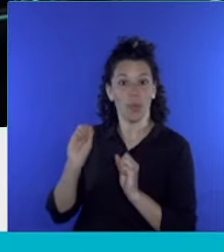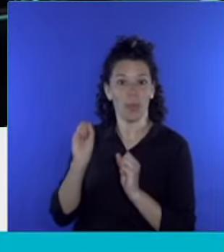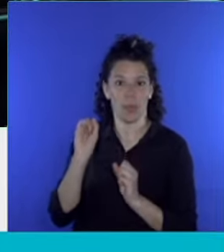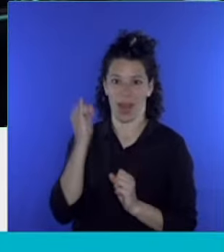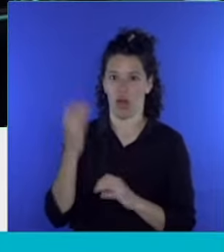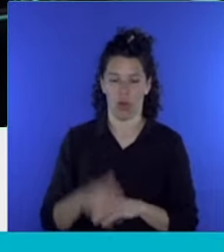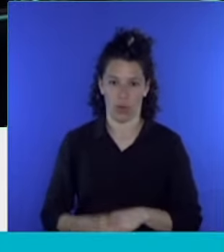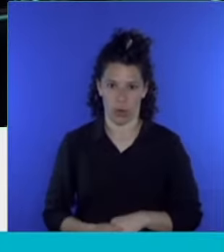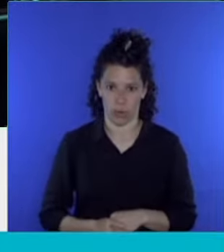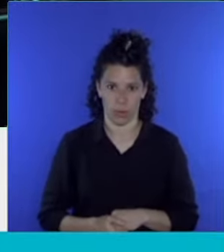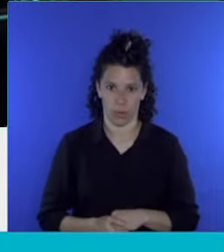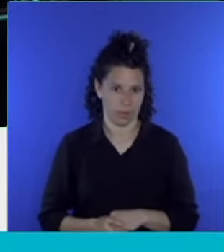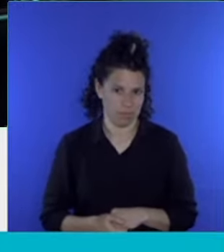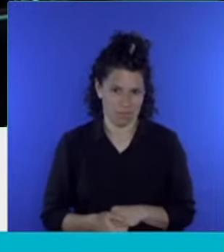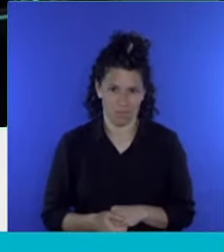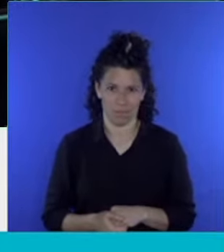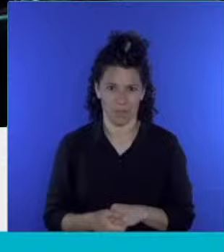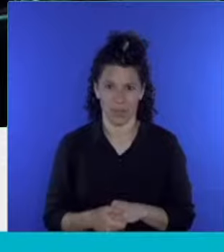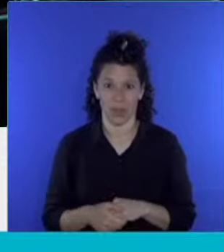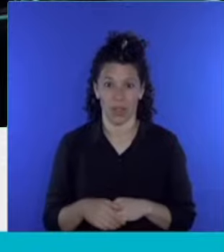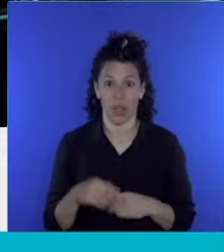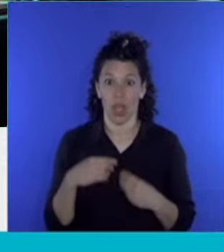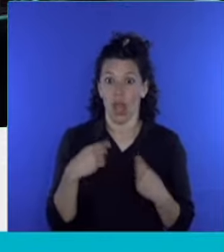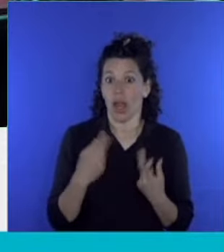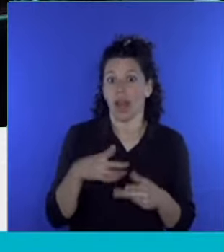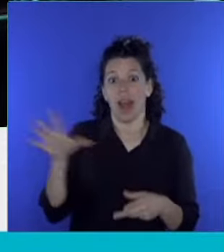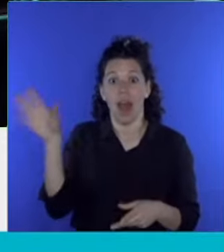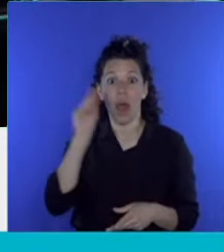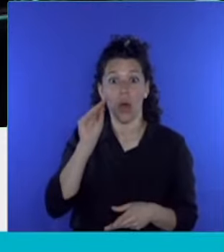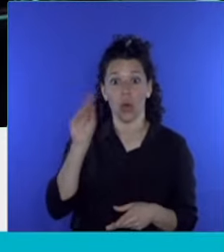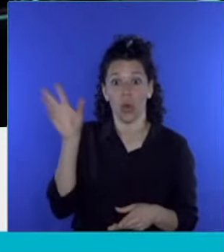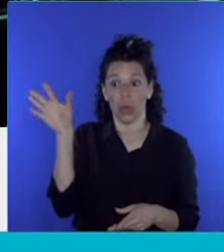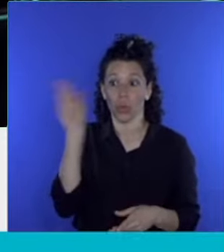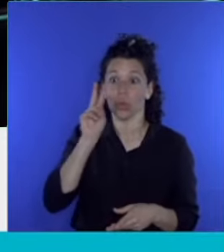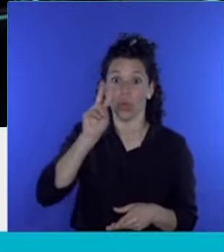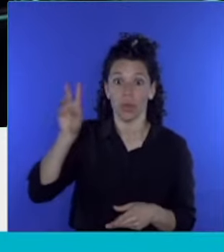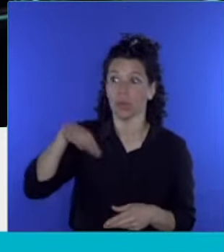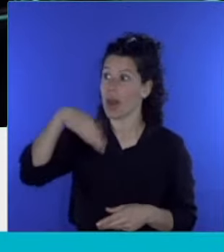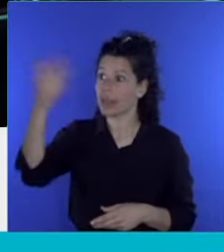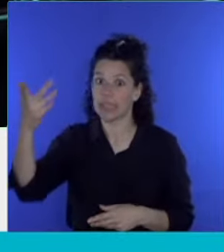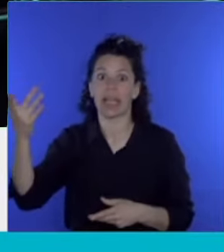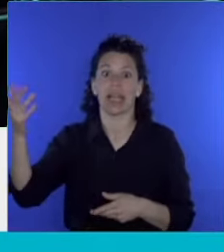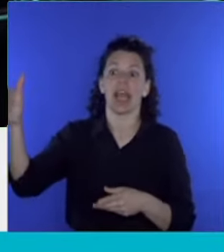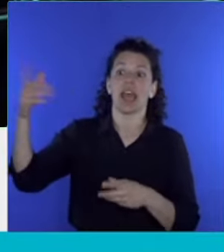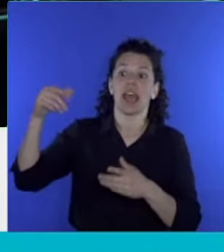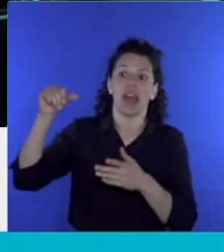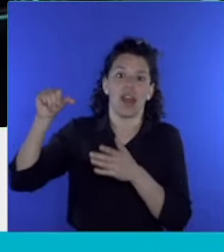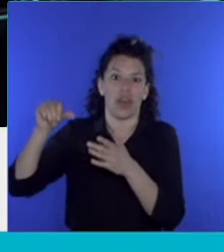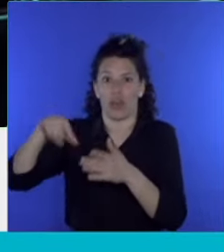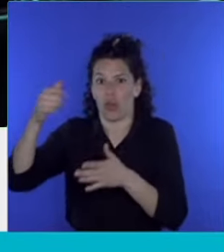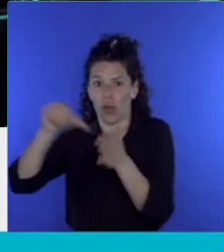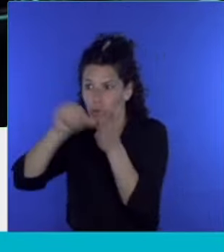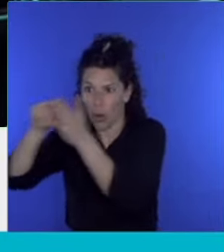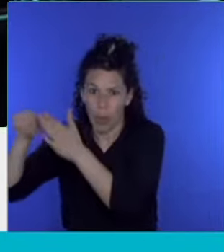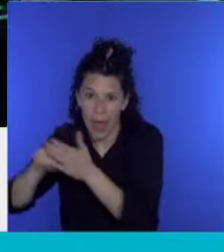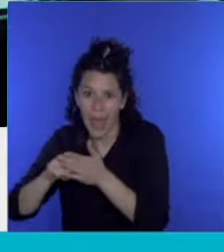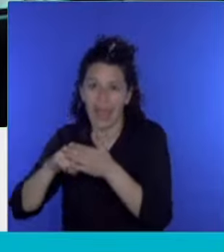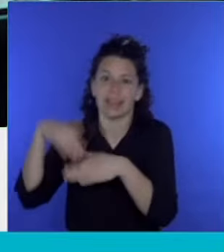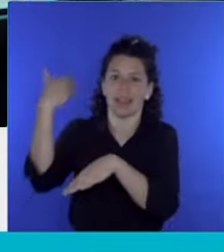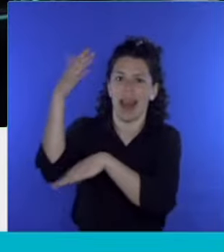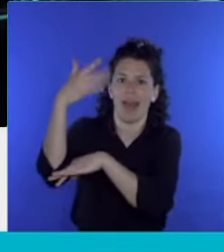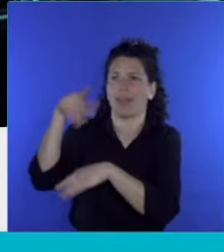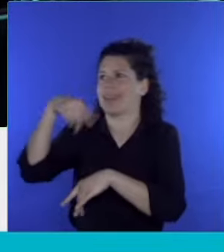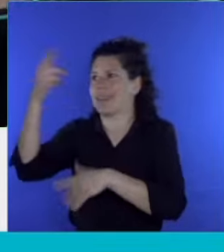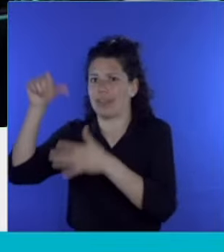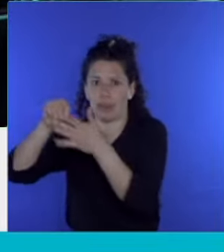arte audiovisual es mejor el el extranjero seguir viendo las películas yanquis donde aparece siempre la banderita estadounidense y ellos son los